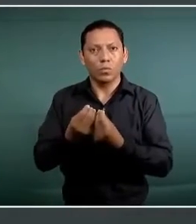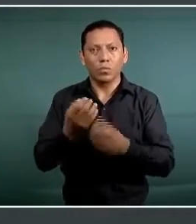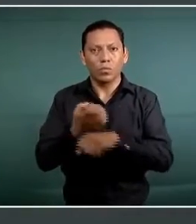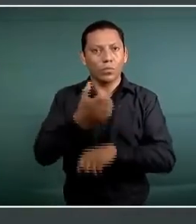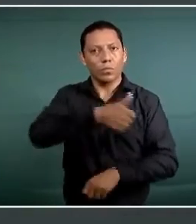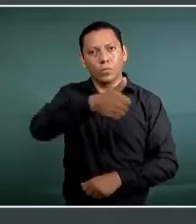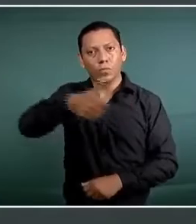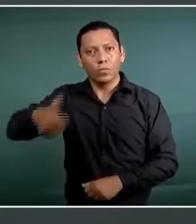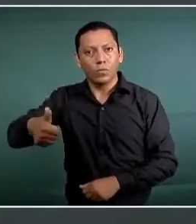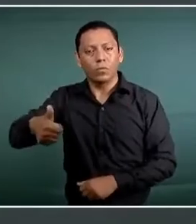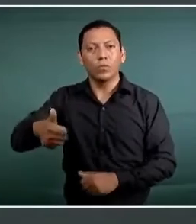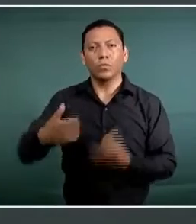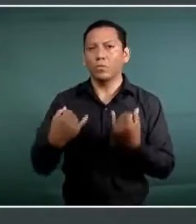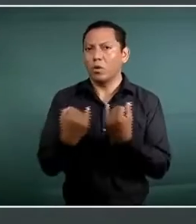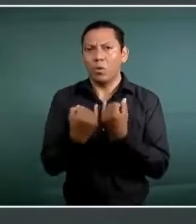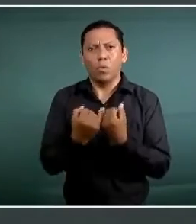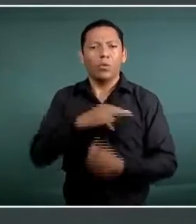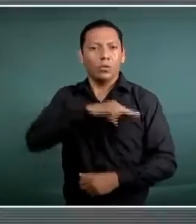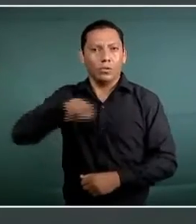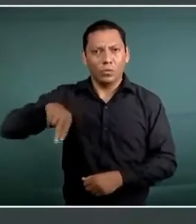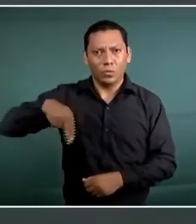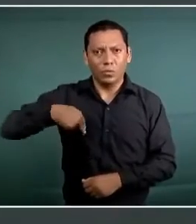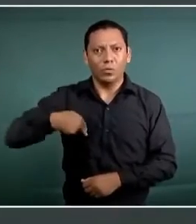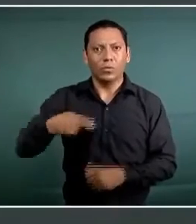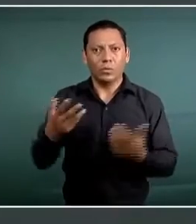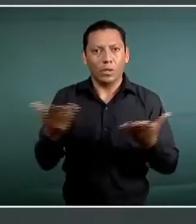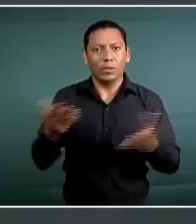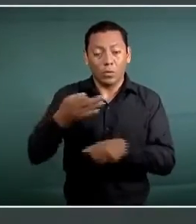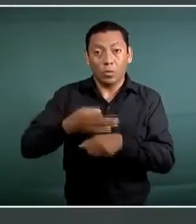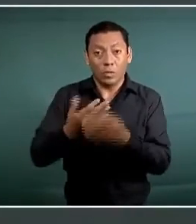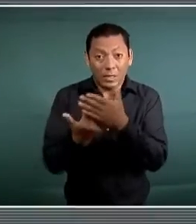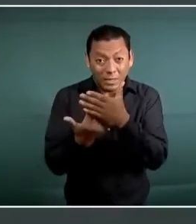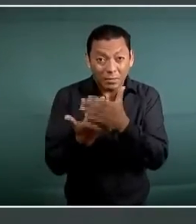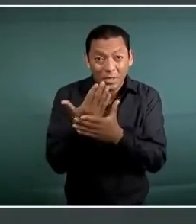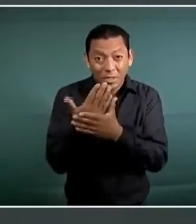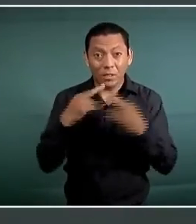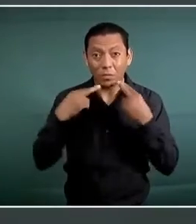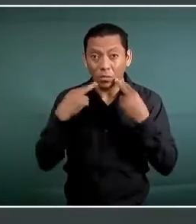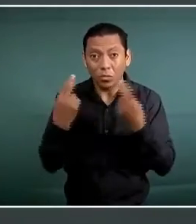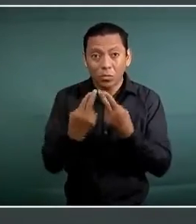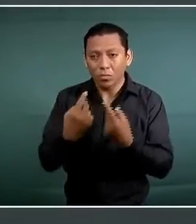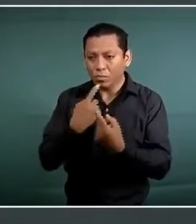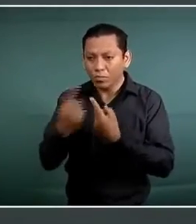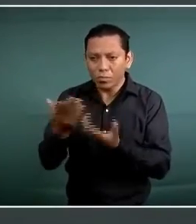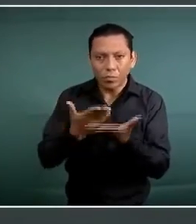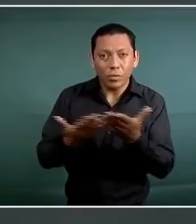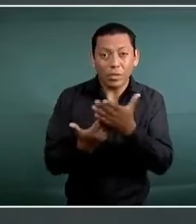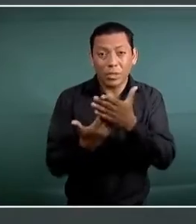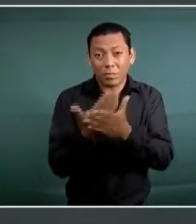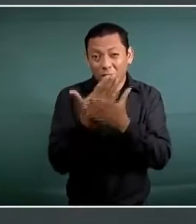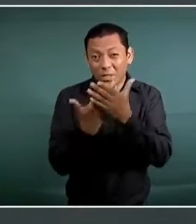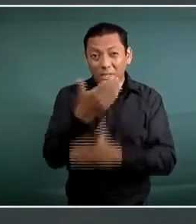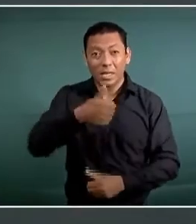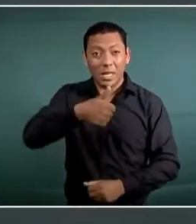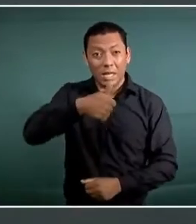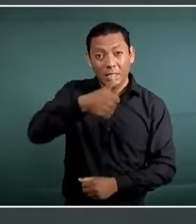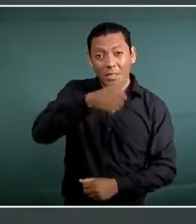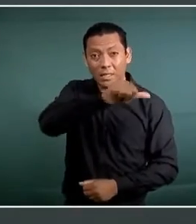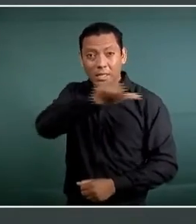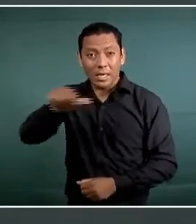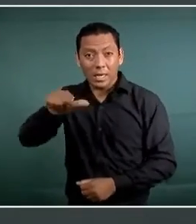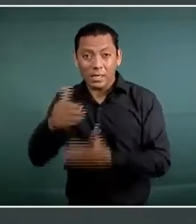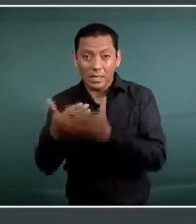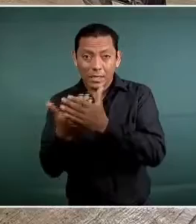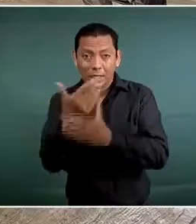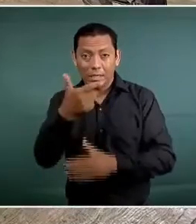Lo mismo que nosotros llevamos a cabo de reunirnos de seis a siete de la